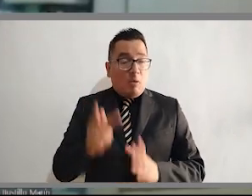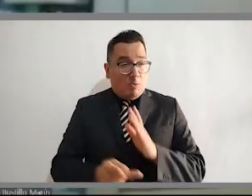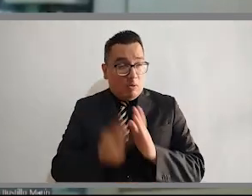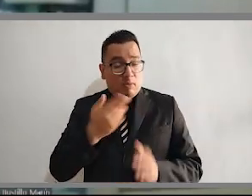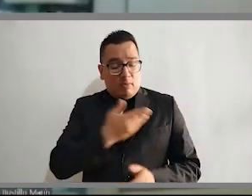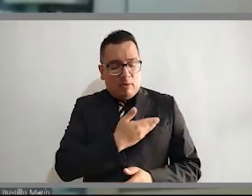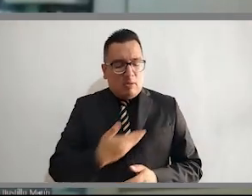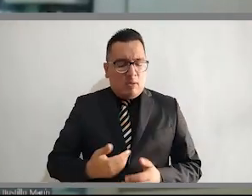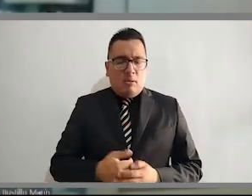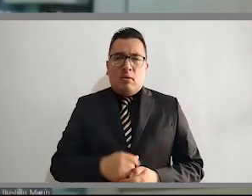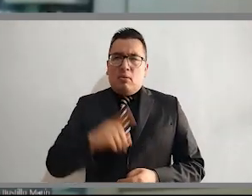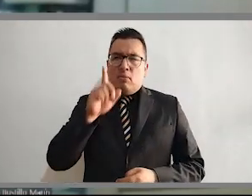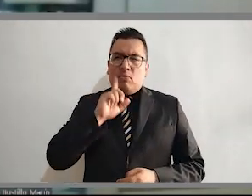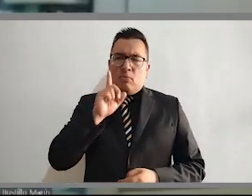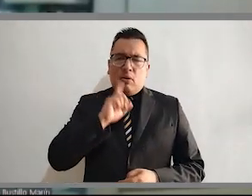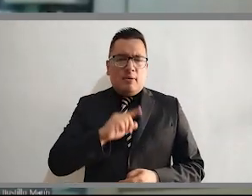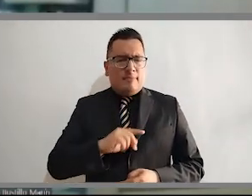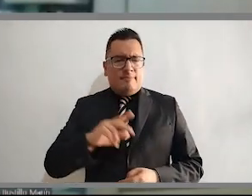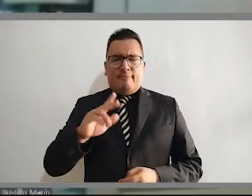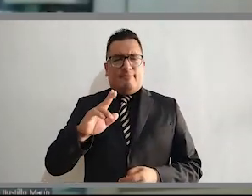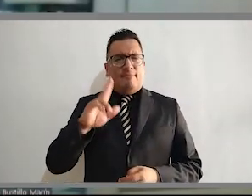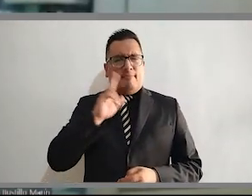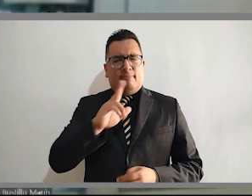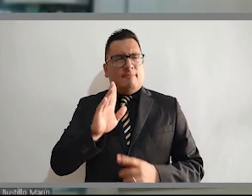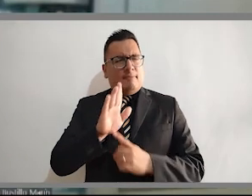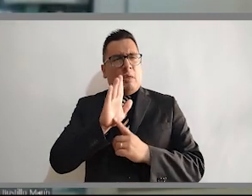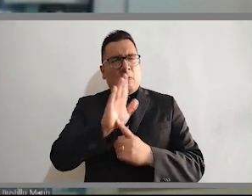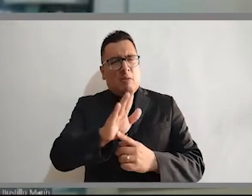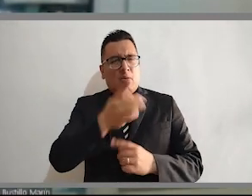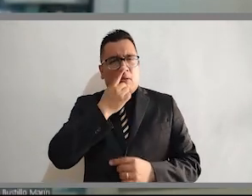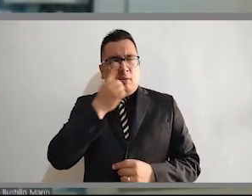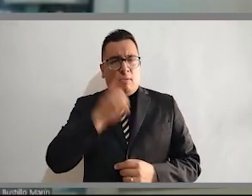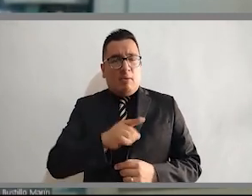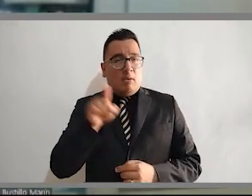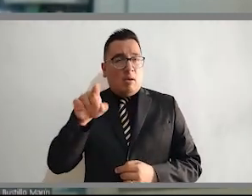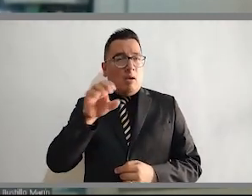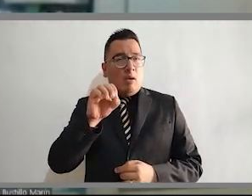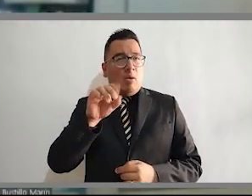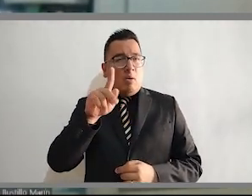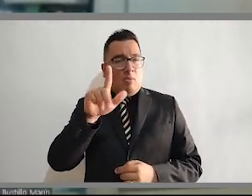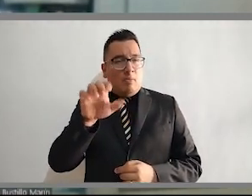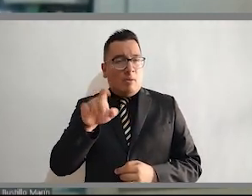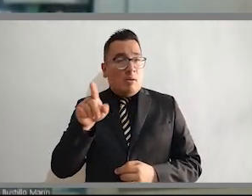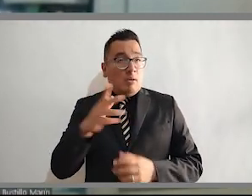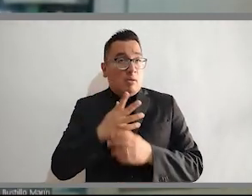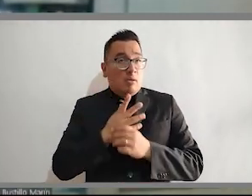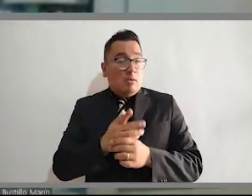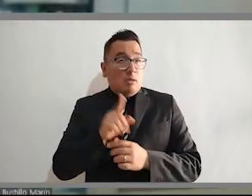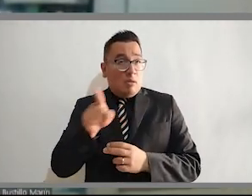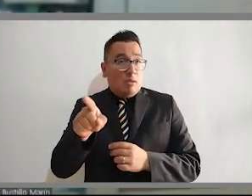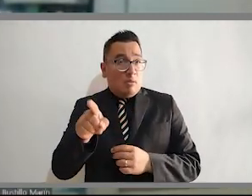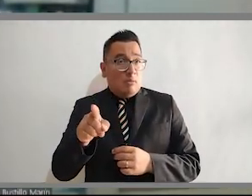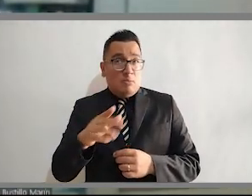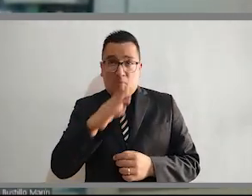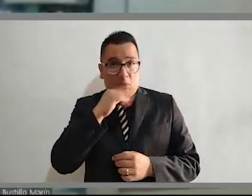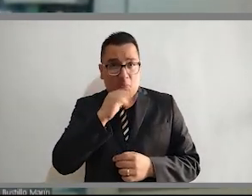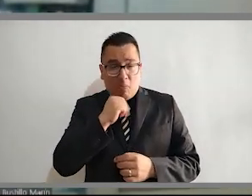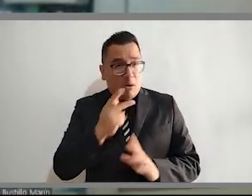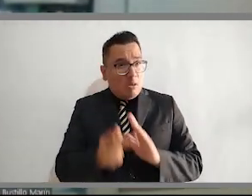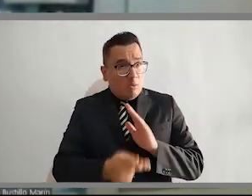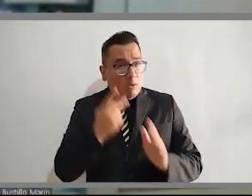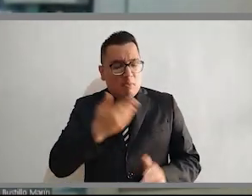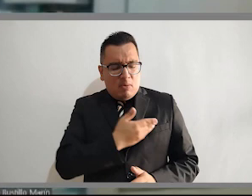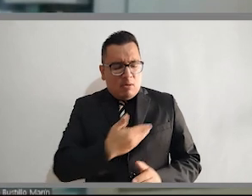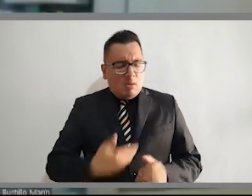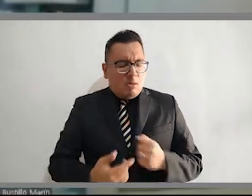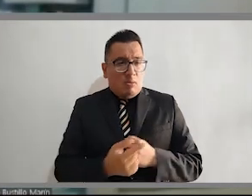mujeres presentaron un recurso ante el OBLE de Oaxaca diciendo que esta persona no podía